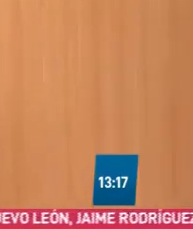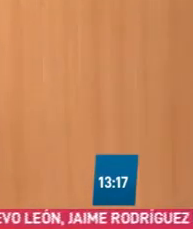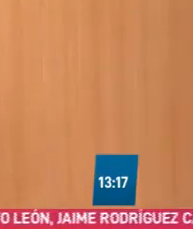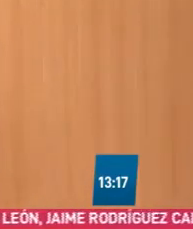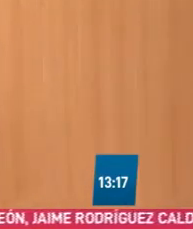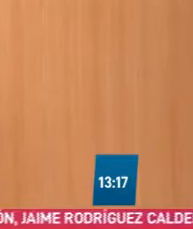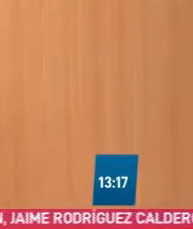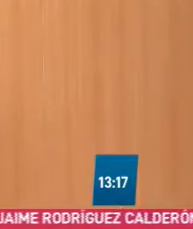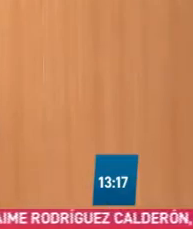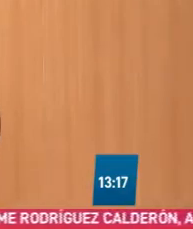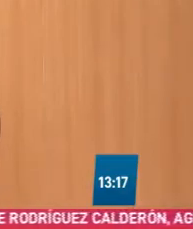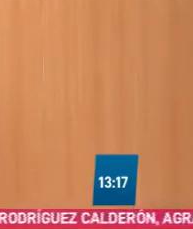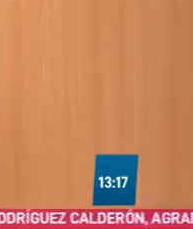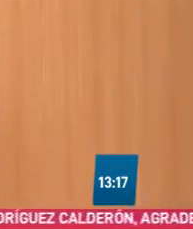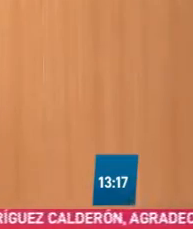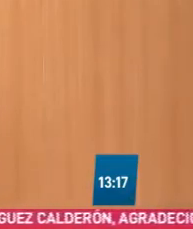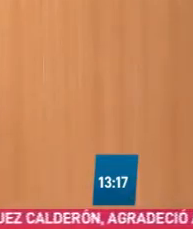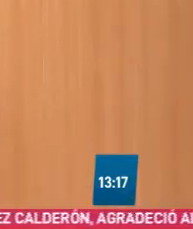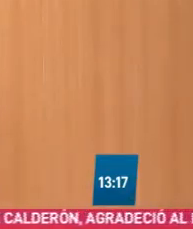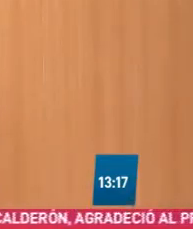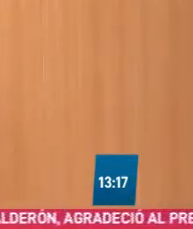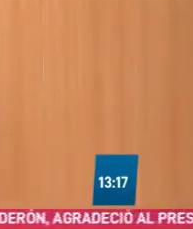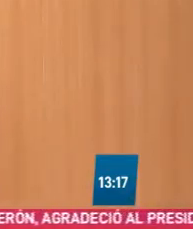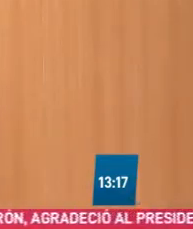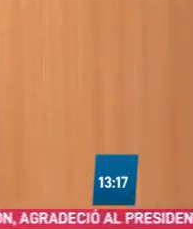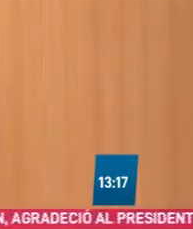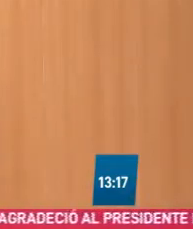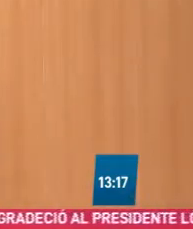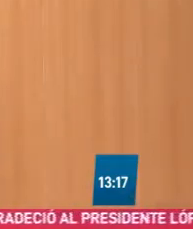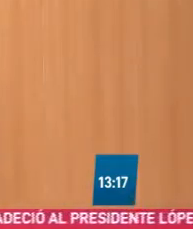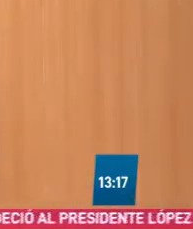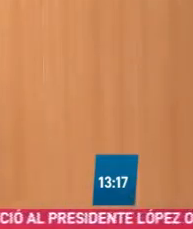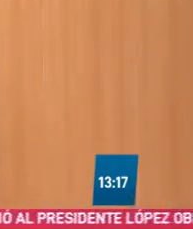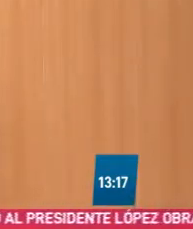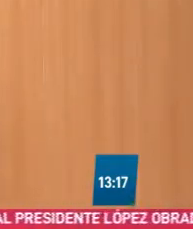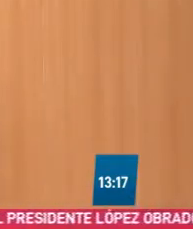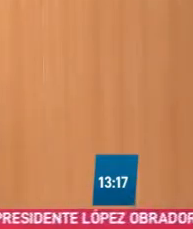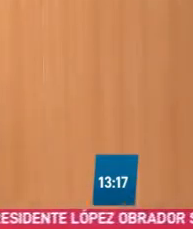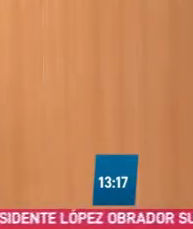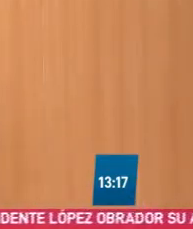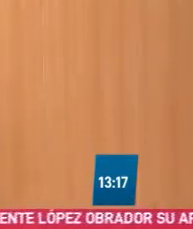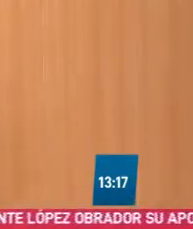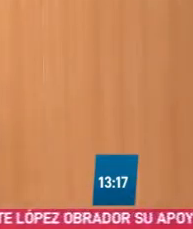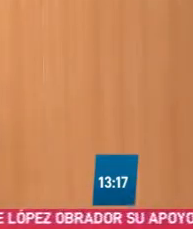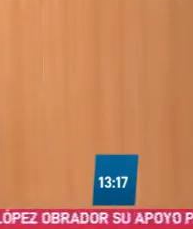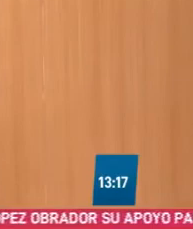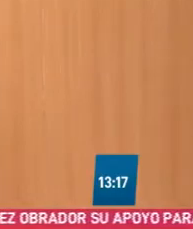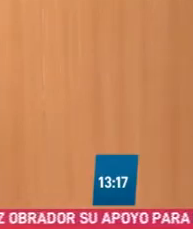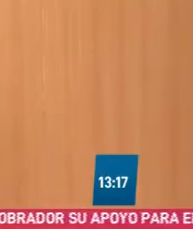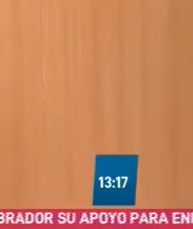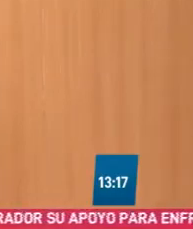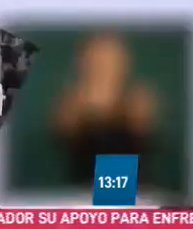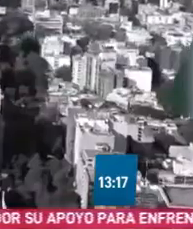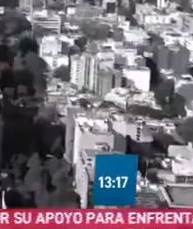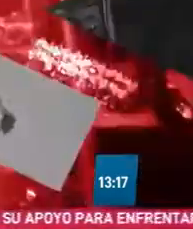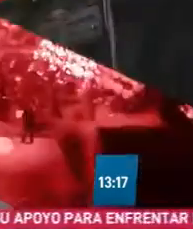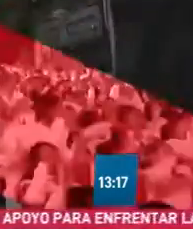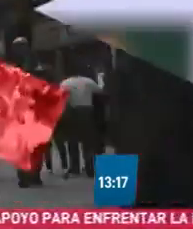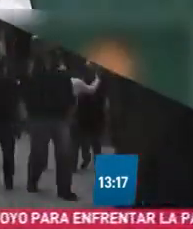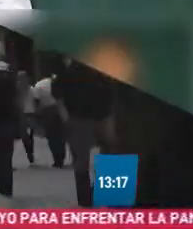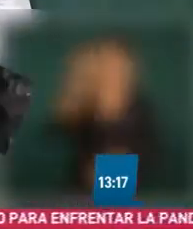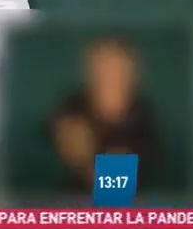relación a esta pues coordinación política que se da en estos tiempos. Vamos a escuchar a Jaime Rodríguez.